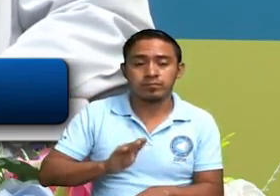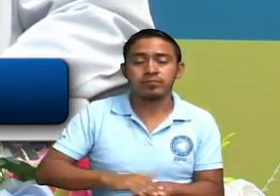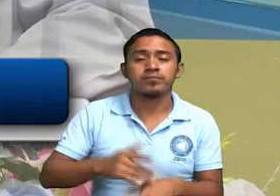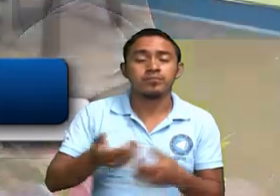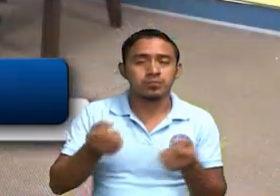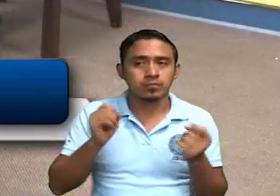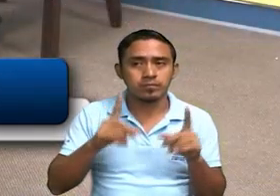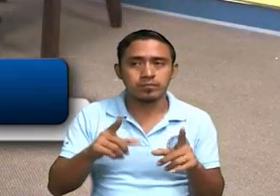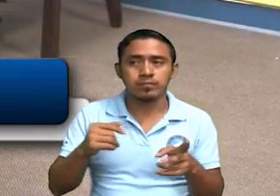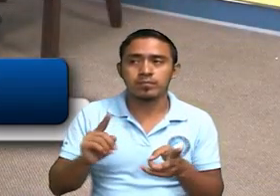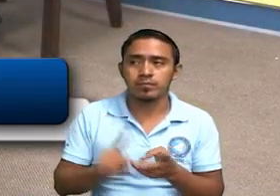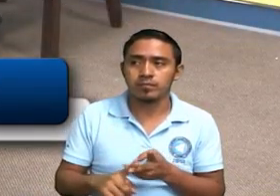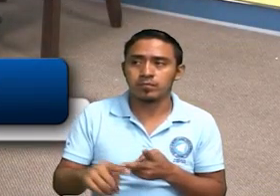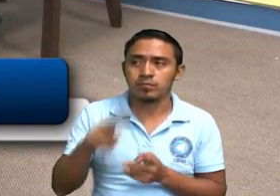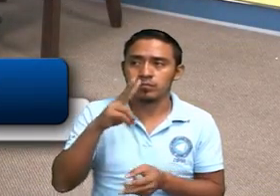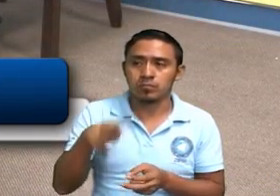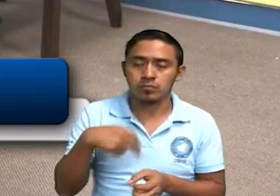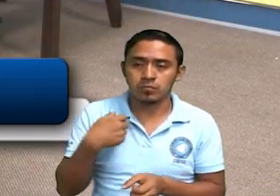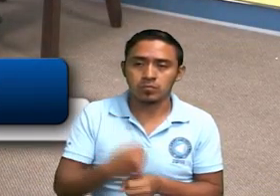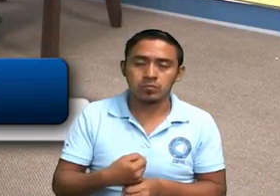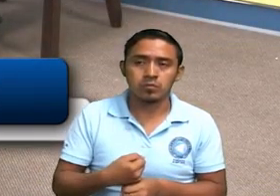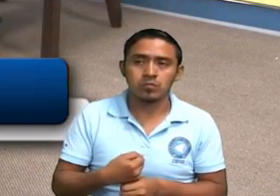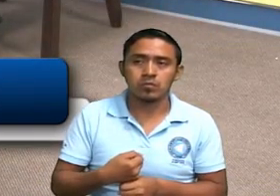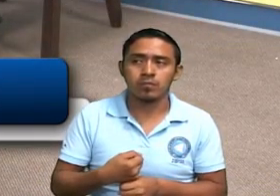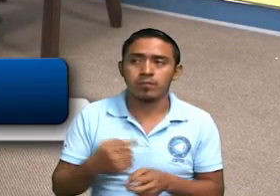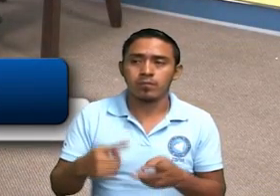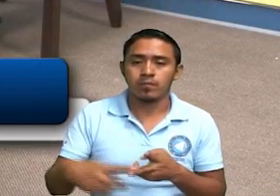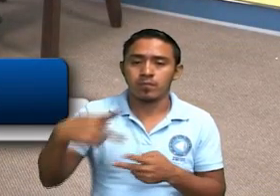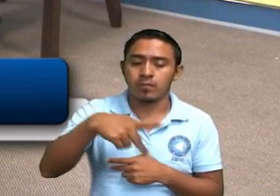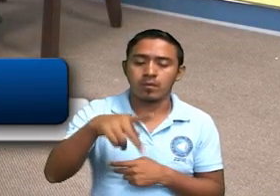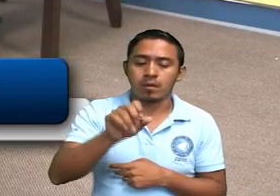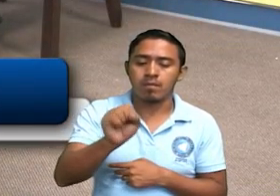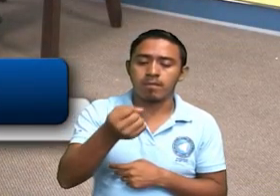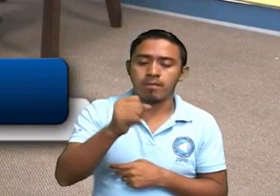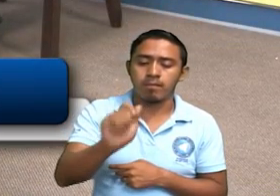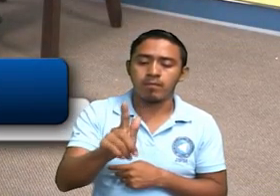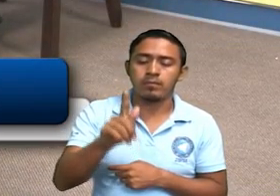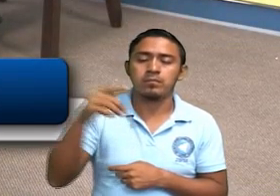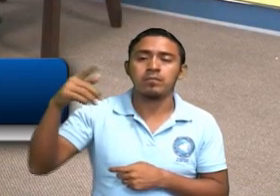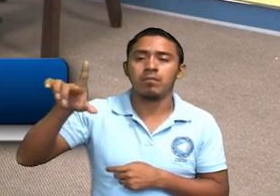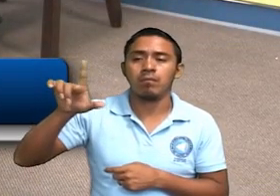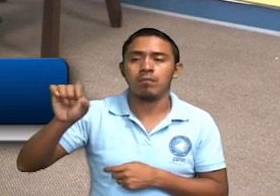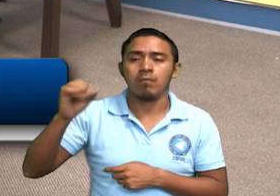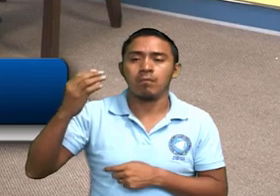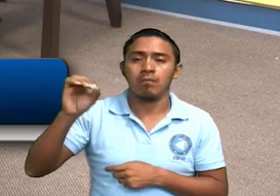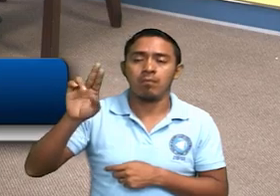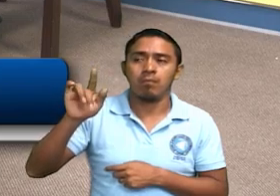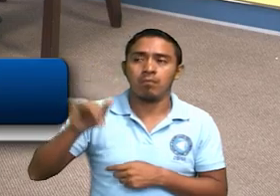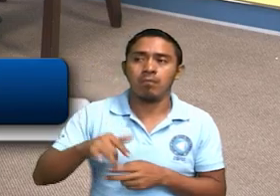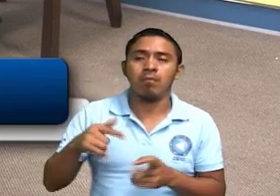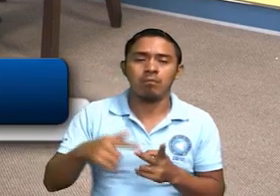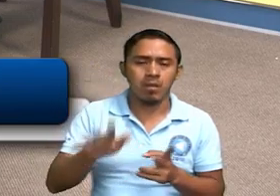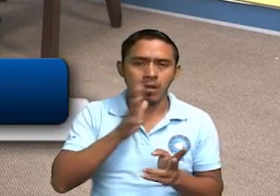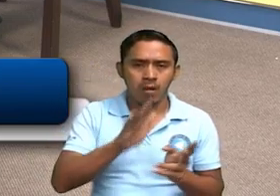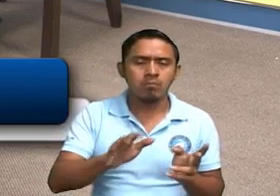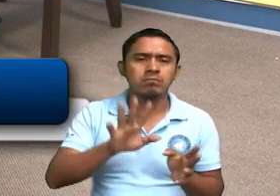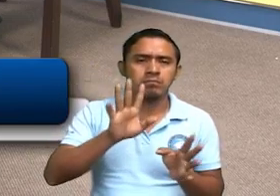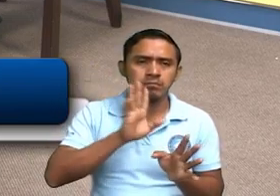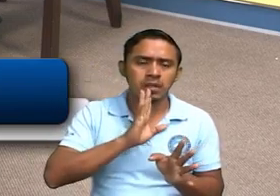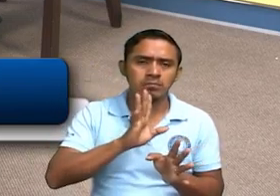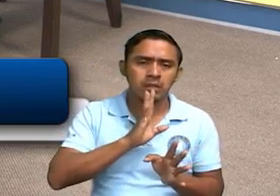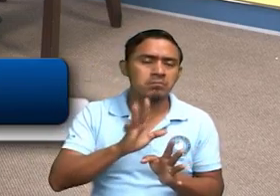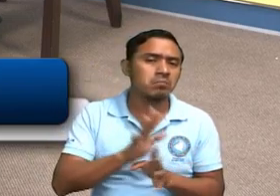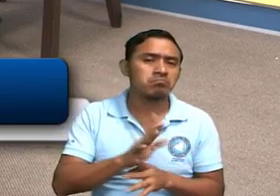atención. Después de los 2 años es la poslocutiva. ¿Ves? Ya el niño habló y perdió